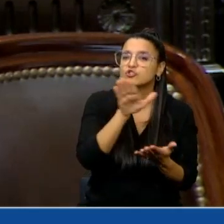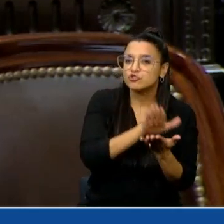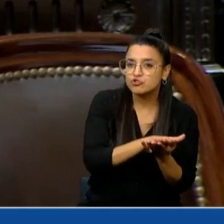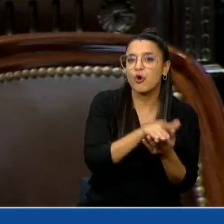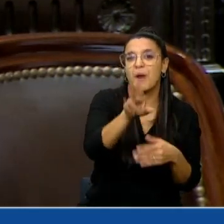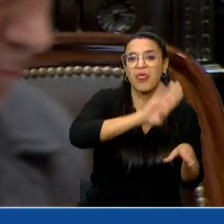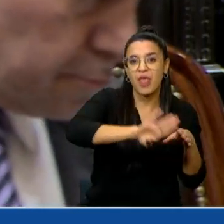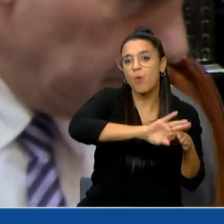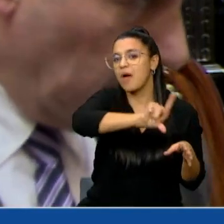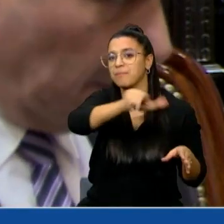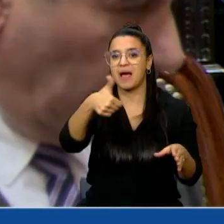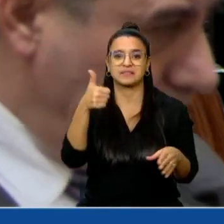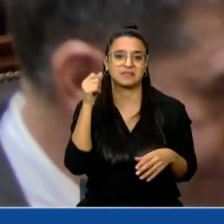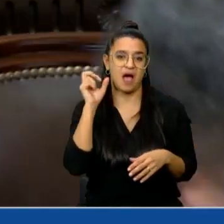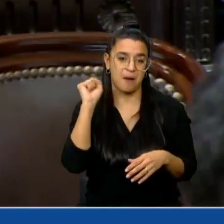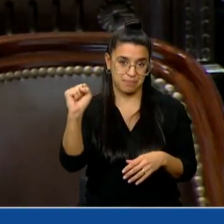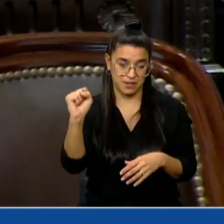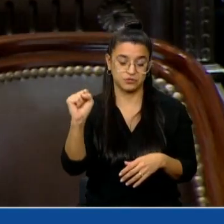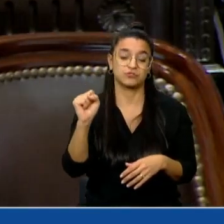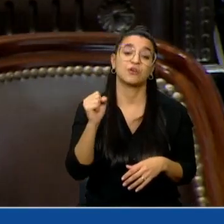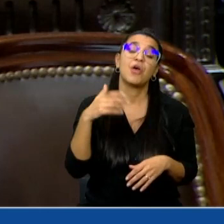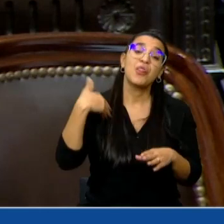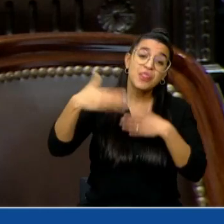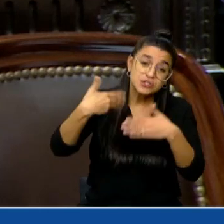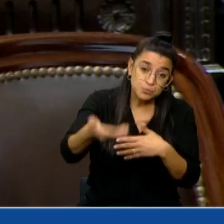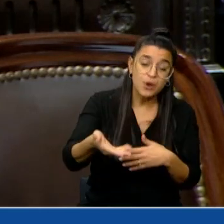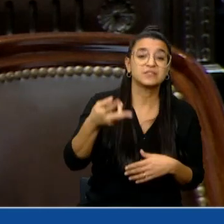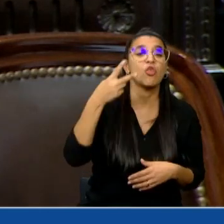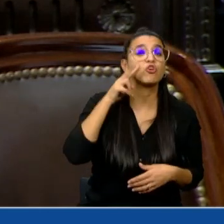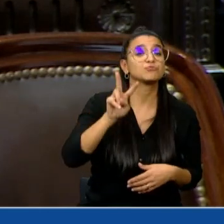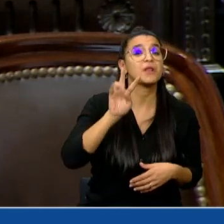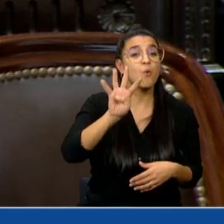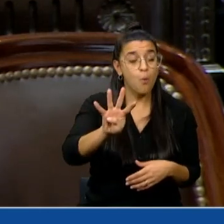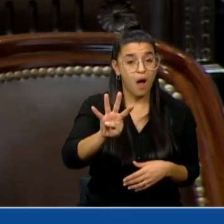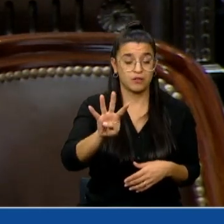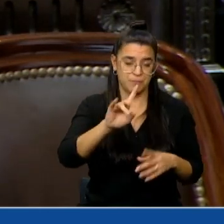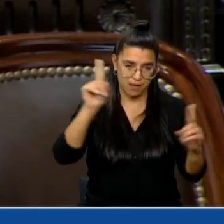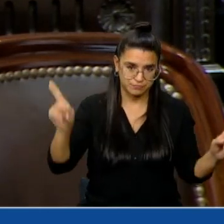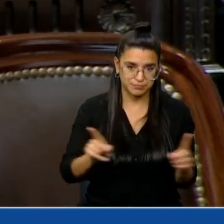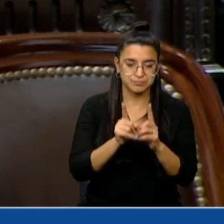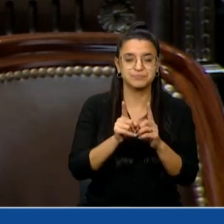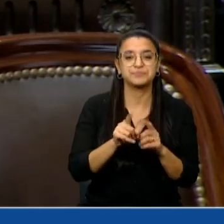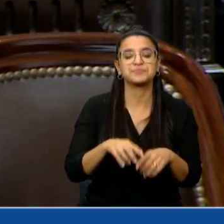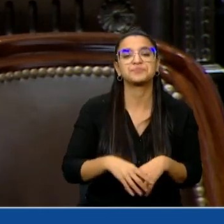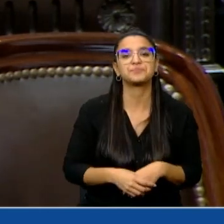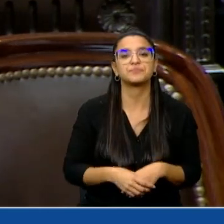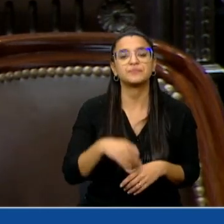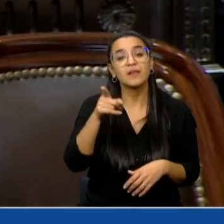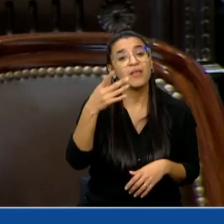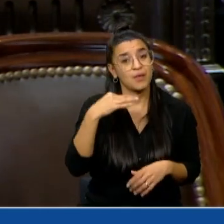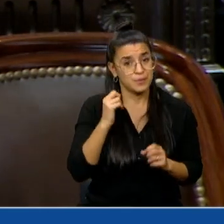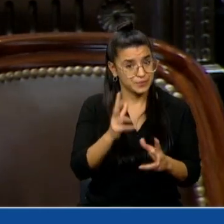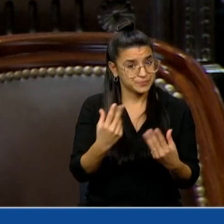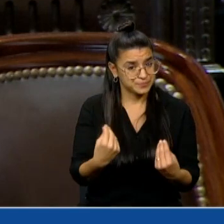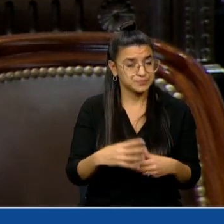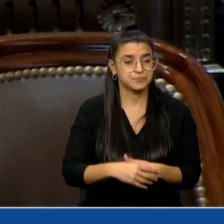de estas deudas. Y luego en el año 2004, para sintetizar, hay que